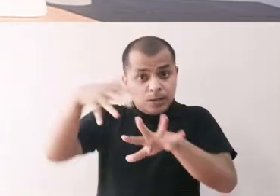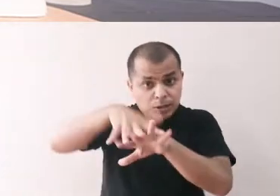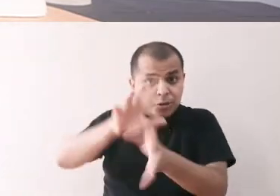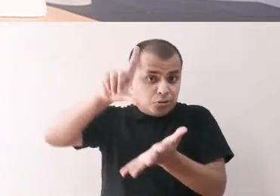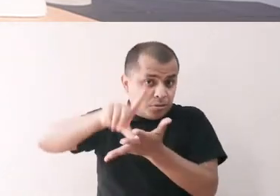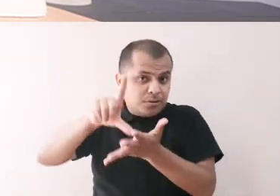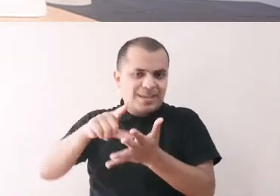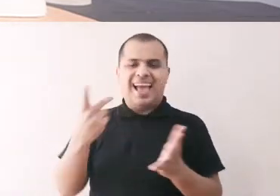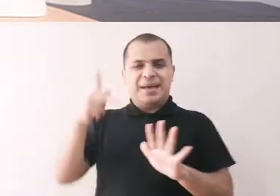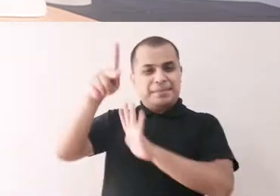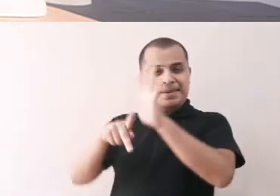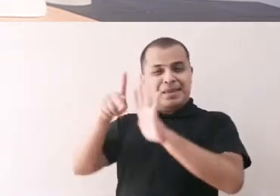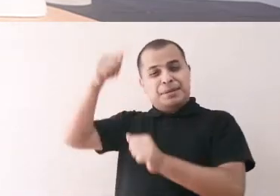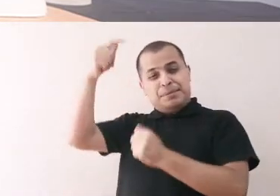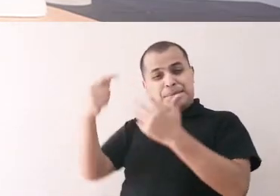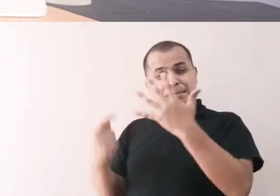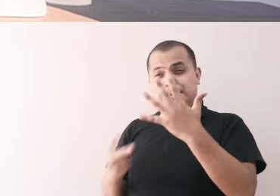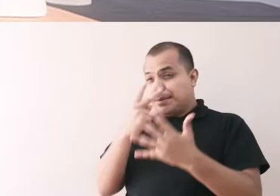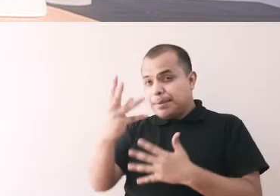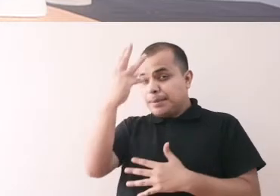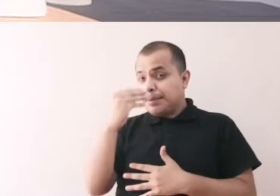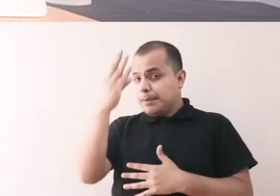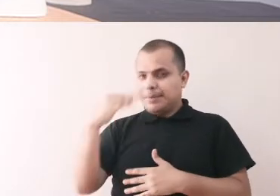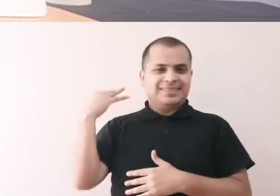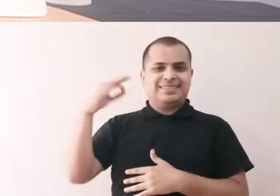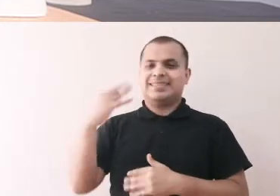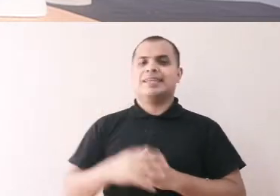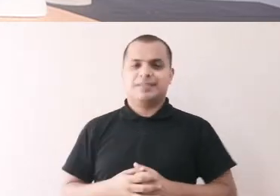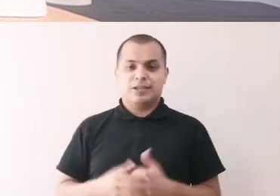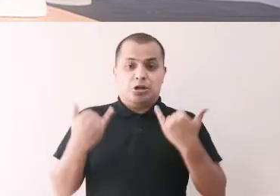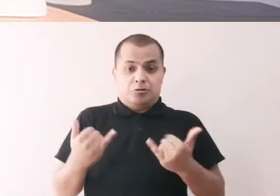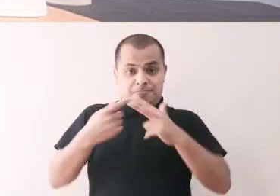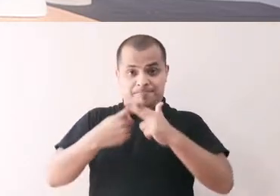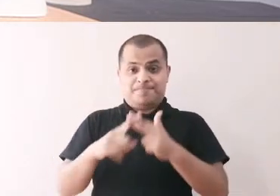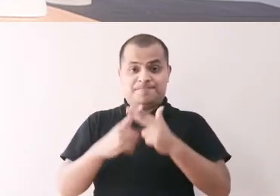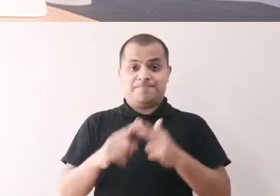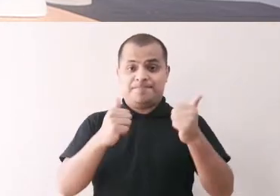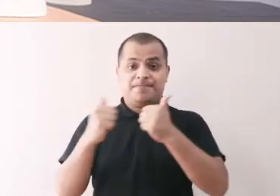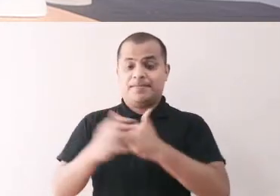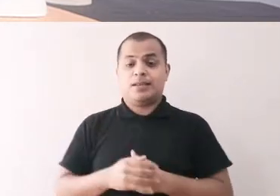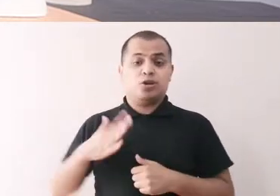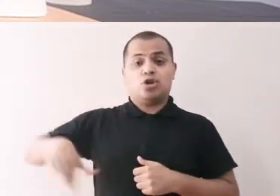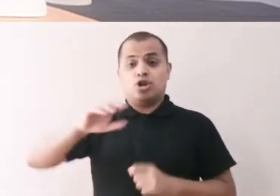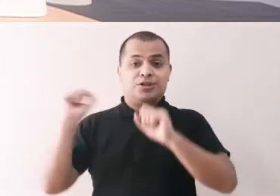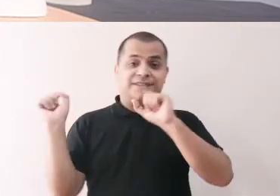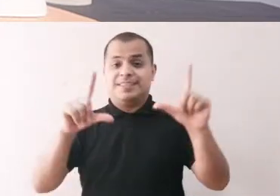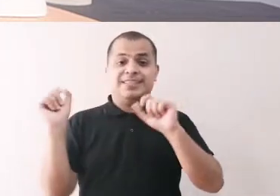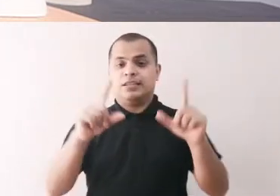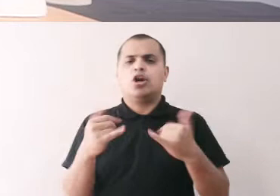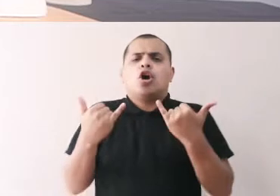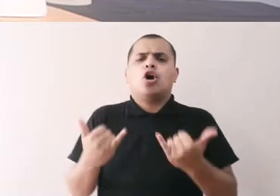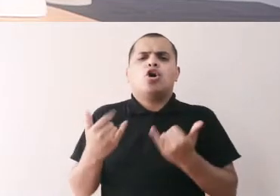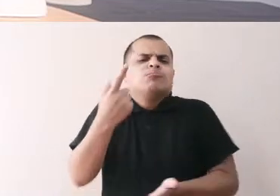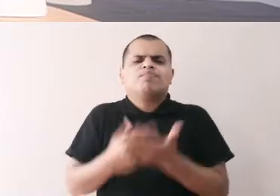te sugerimos que no te pierdas ninguna de nuestras clases y que empecemos de una vez. Ahora sí, todos listos. El